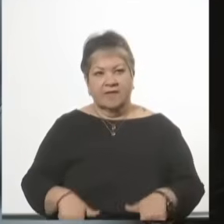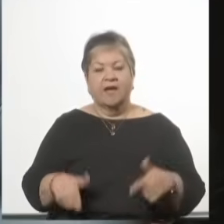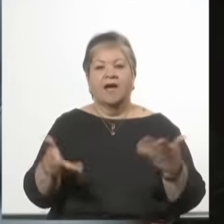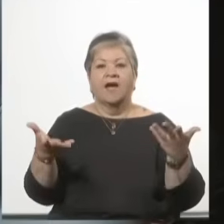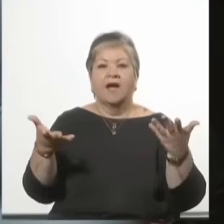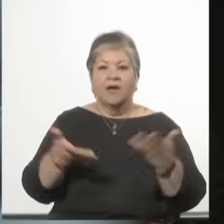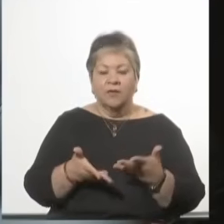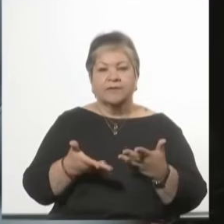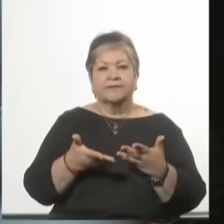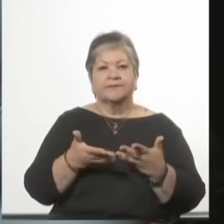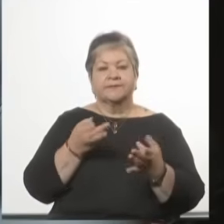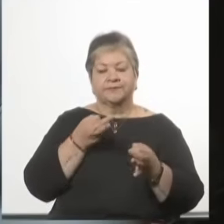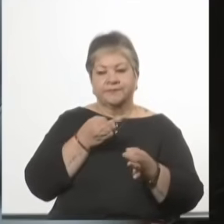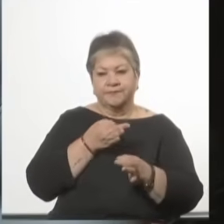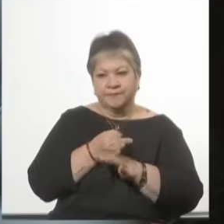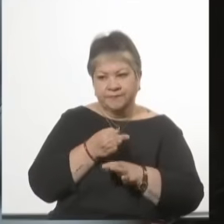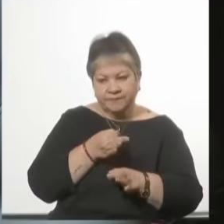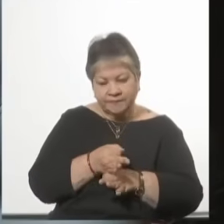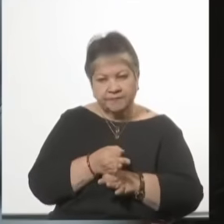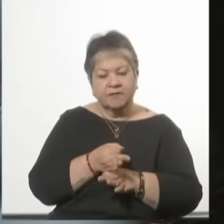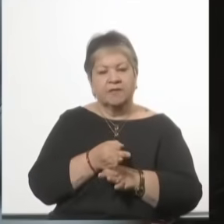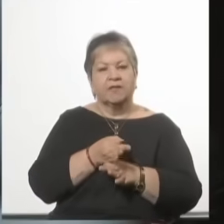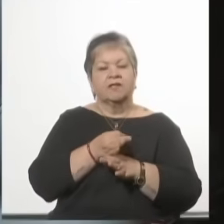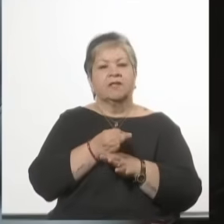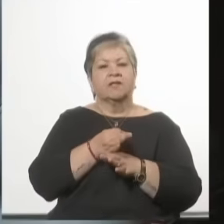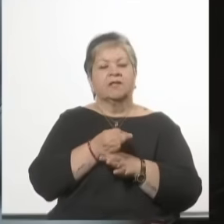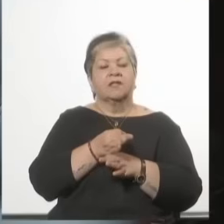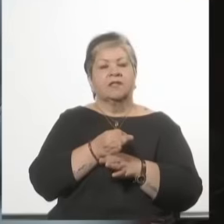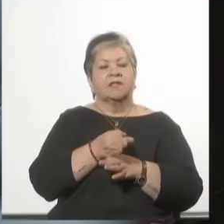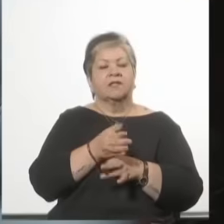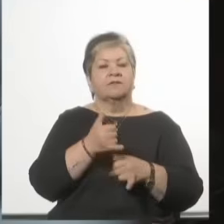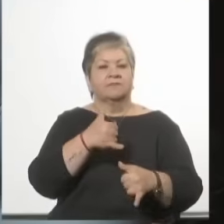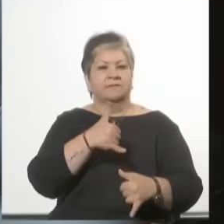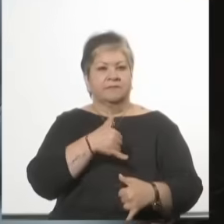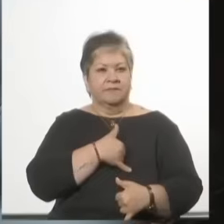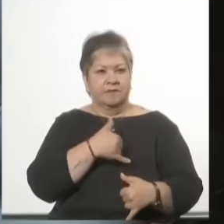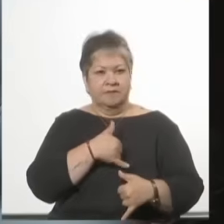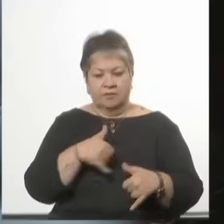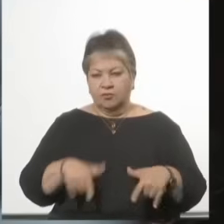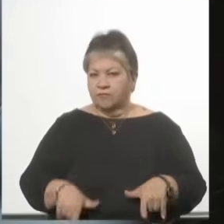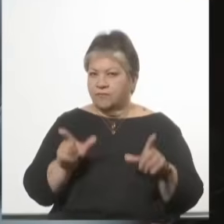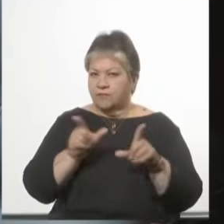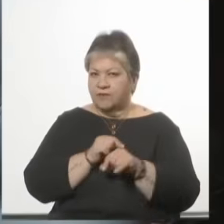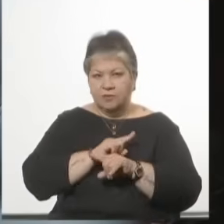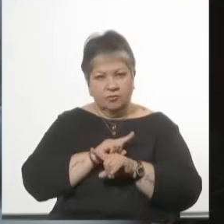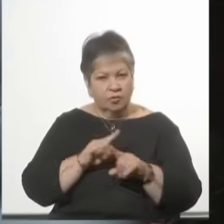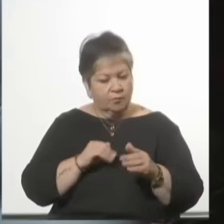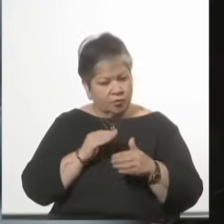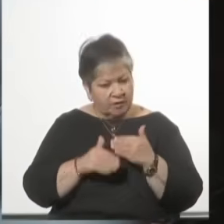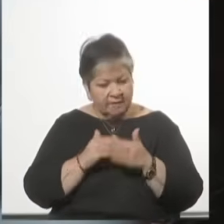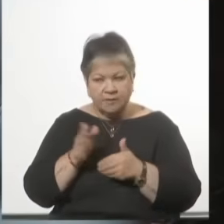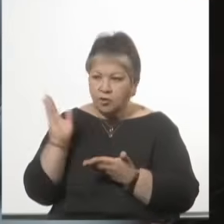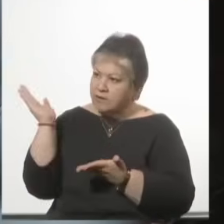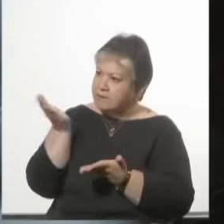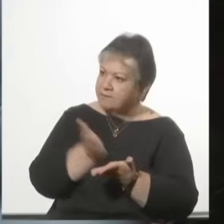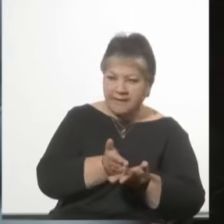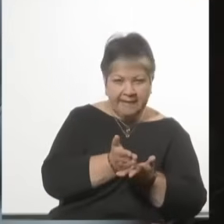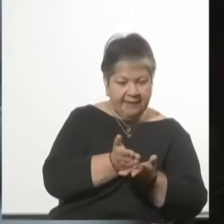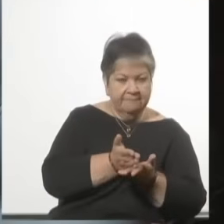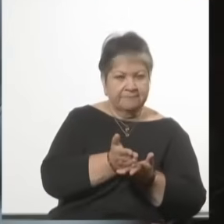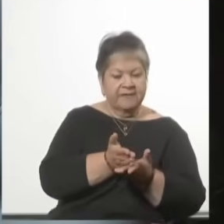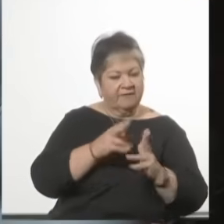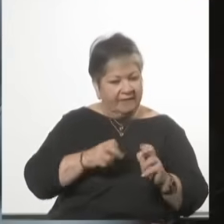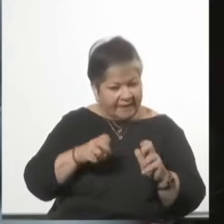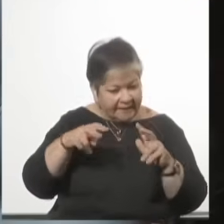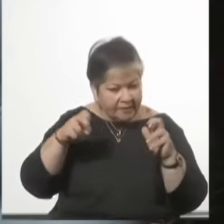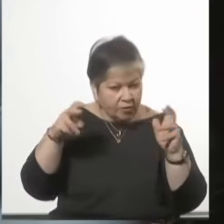se está instruyendo a instancias del Ministerio de Defensa Nacional, no ha culminado, un procedimiento disciplinario administrativo de